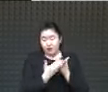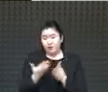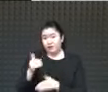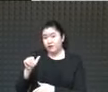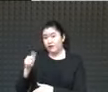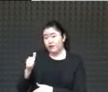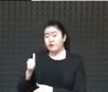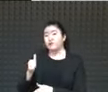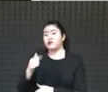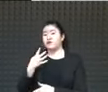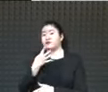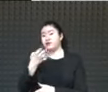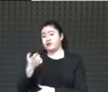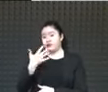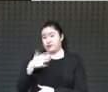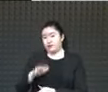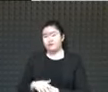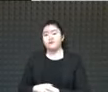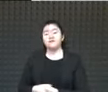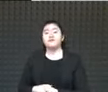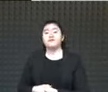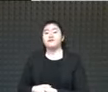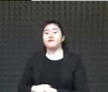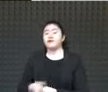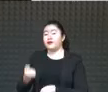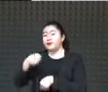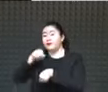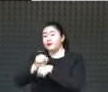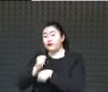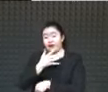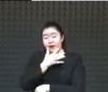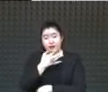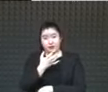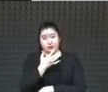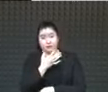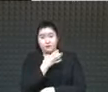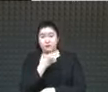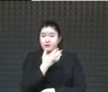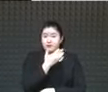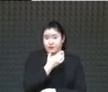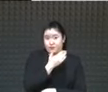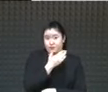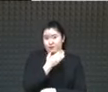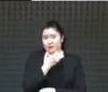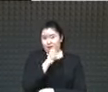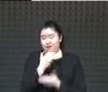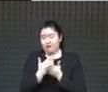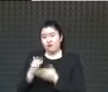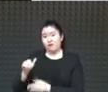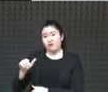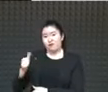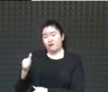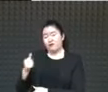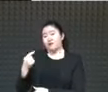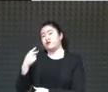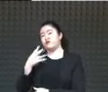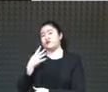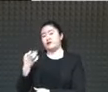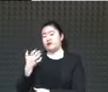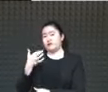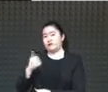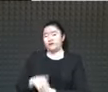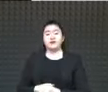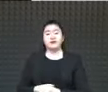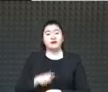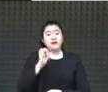En secundaria, 450 más 550. Y en CAM, 450